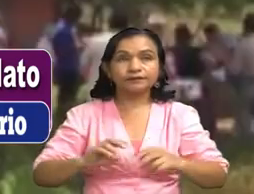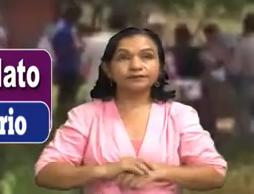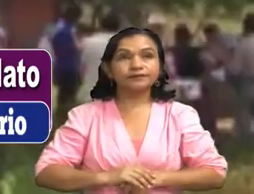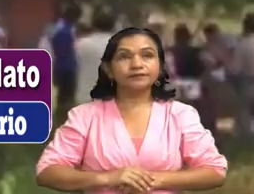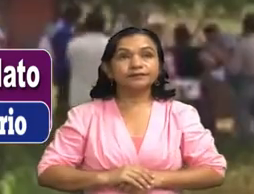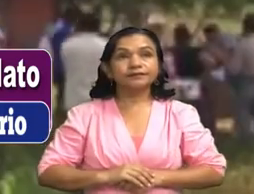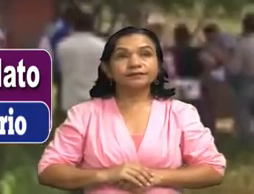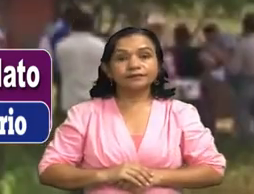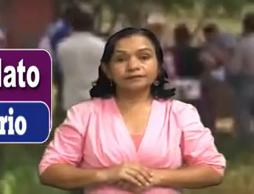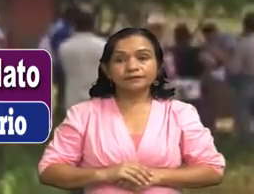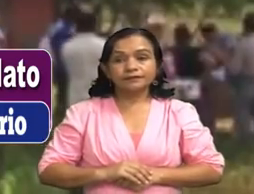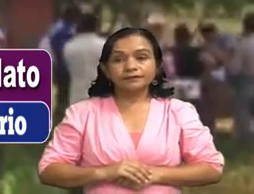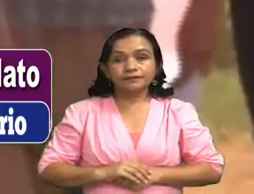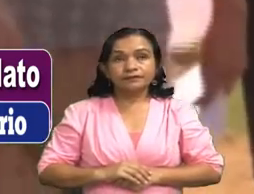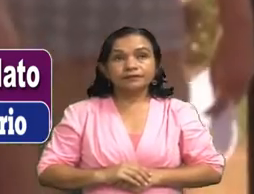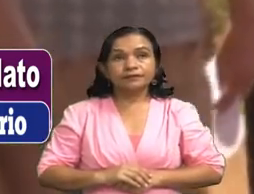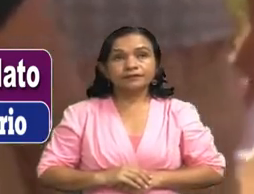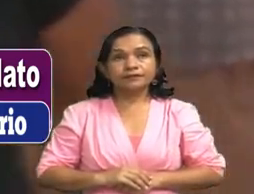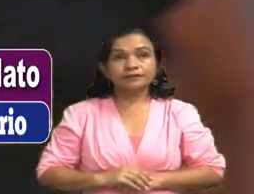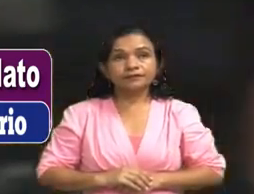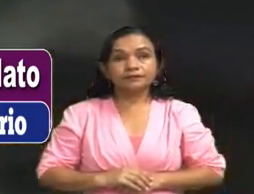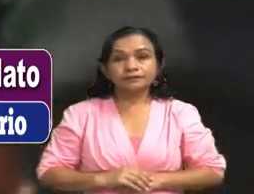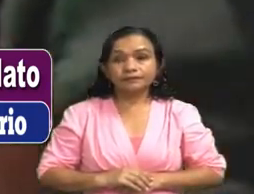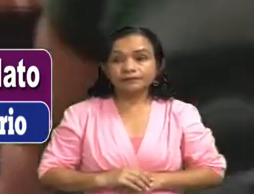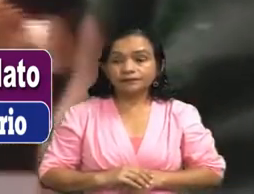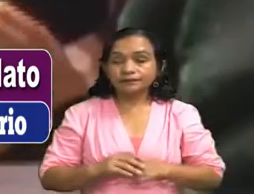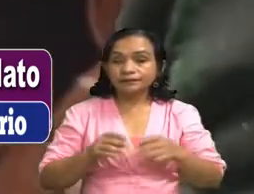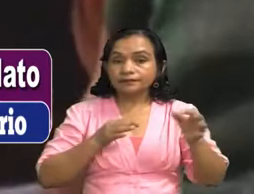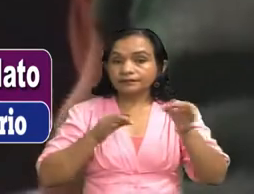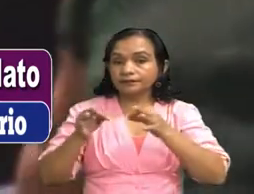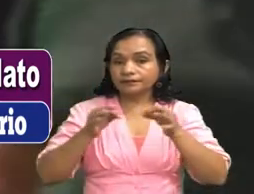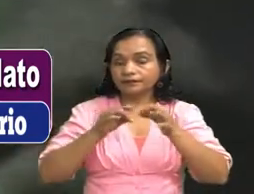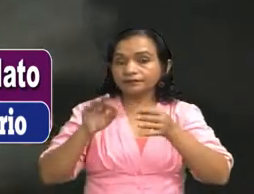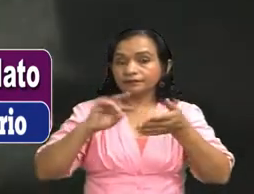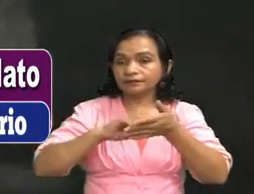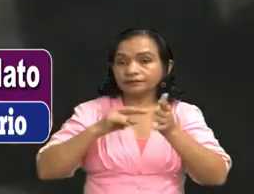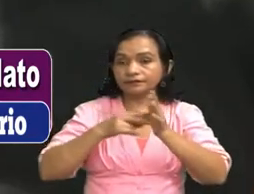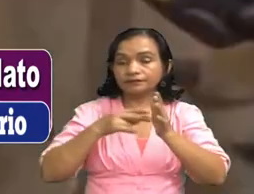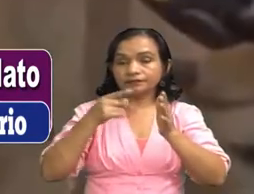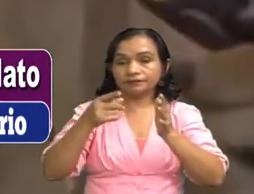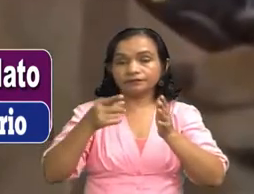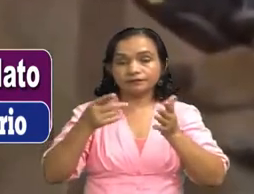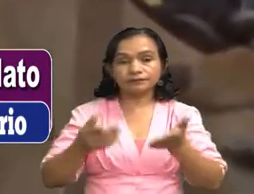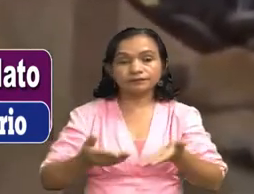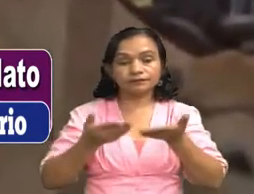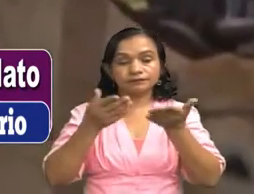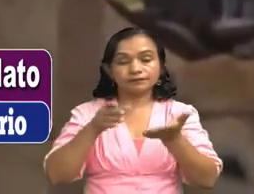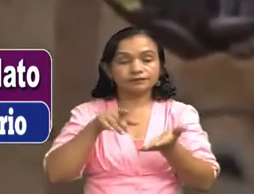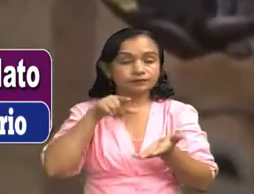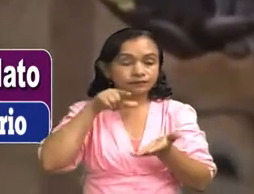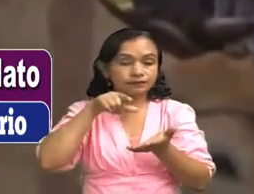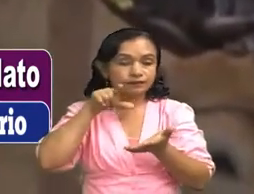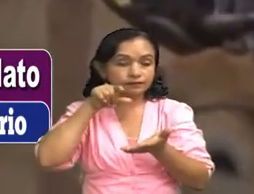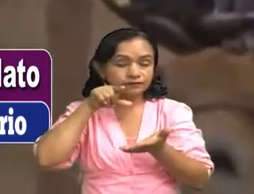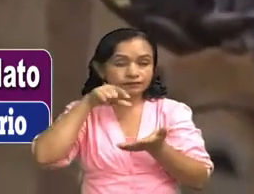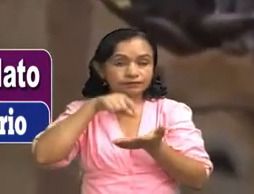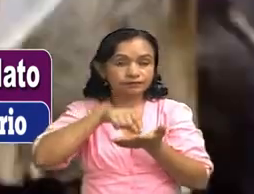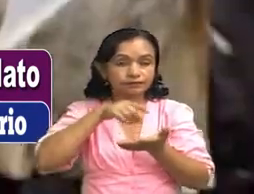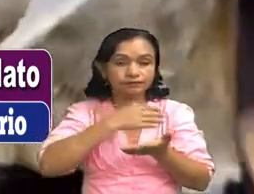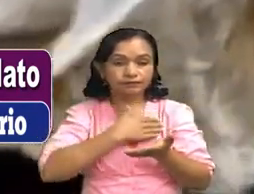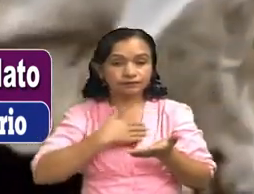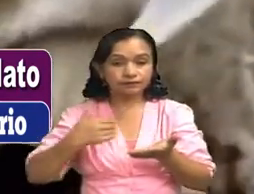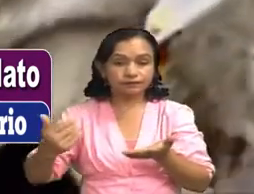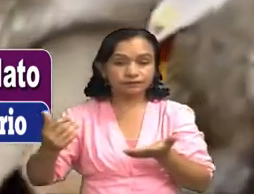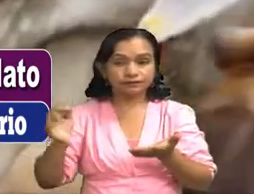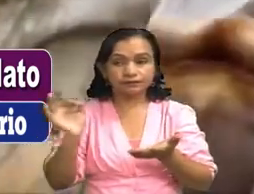A ver, ese marco te dice lo siguiente. Se dieron gallinas ponedoras para mejorar la